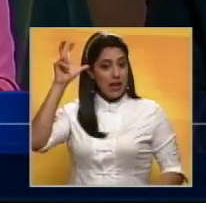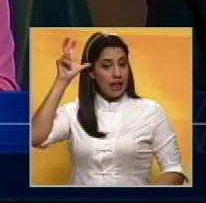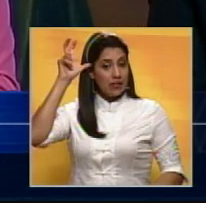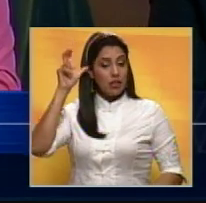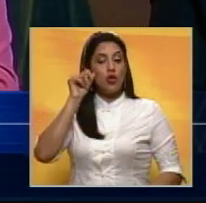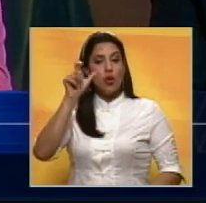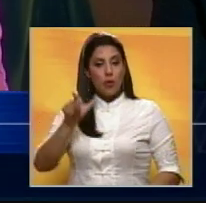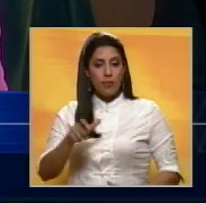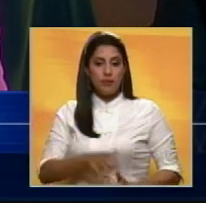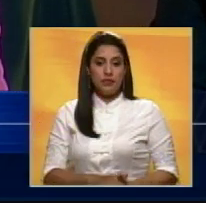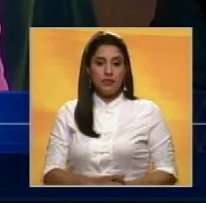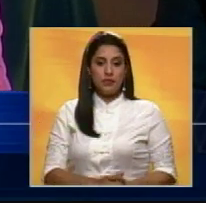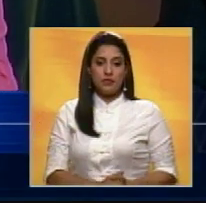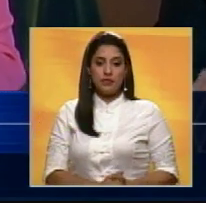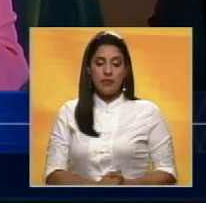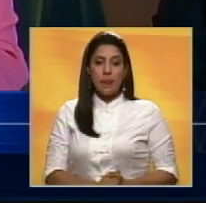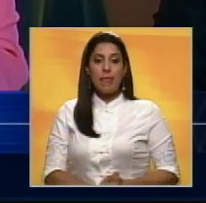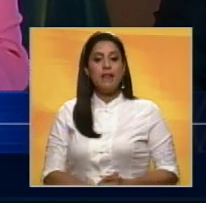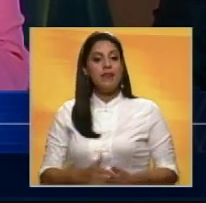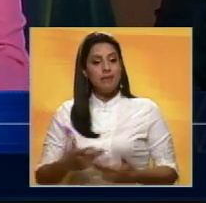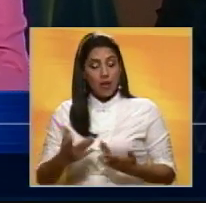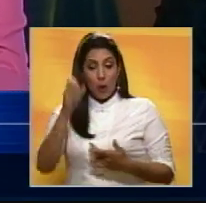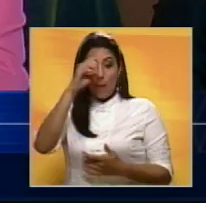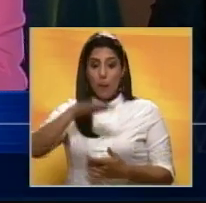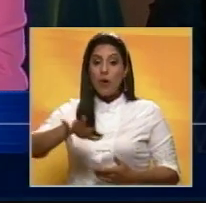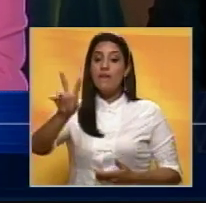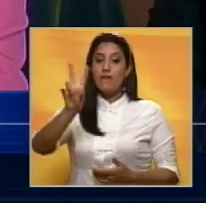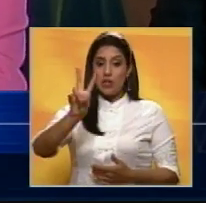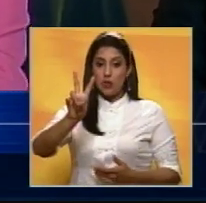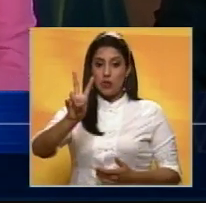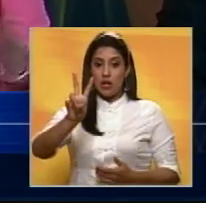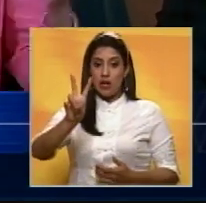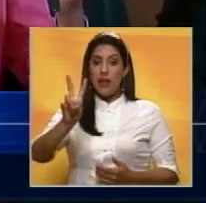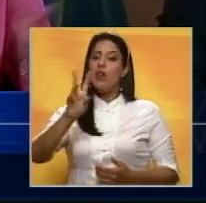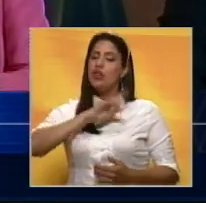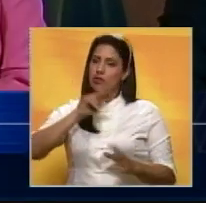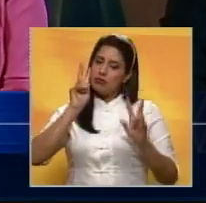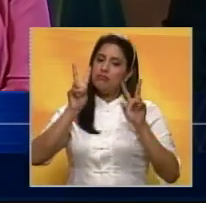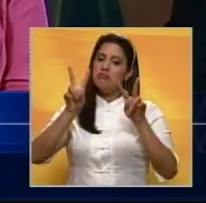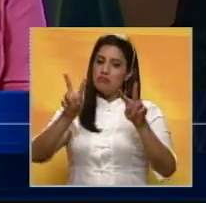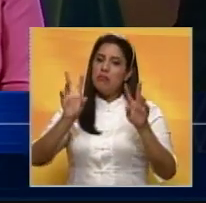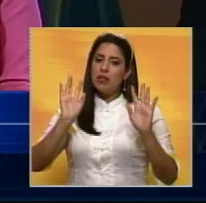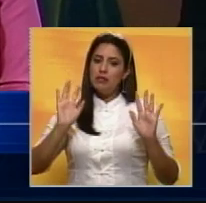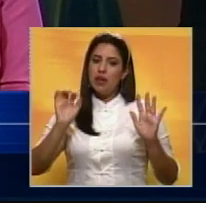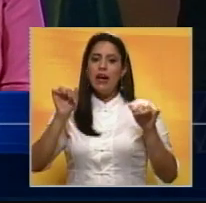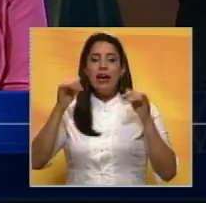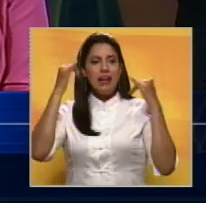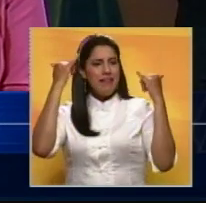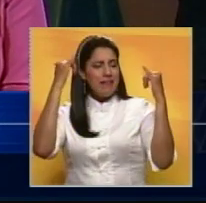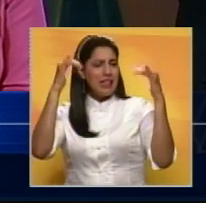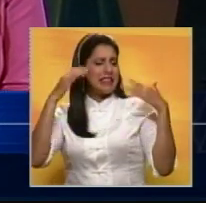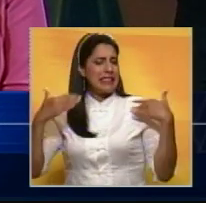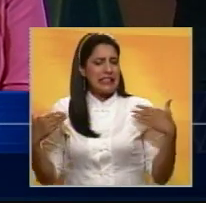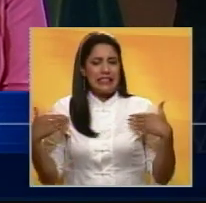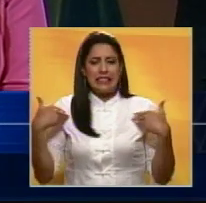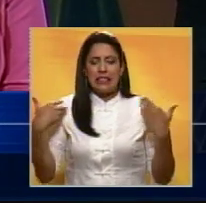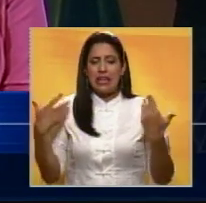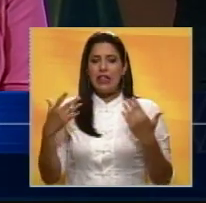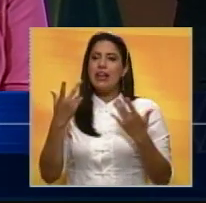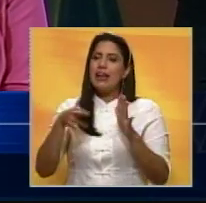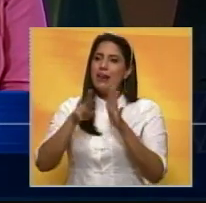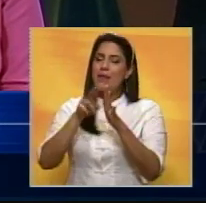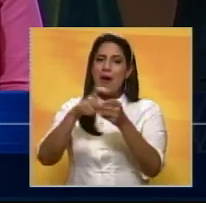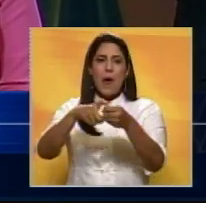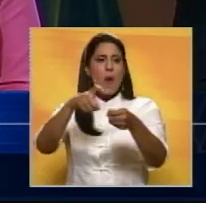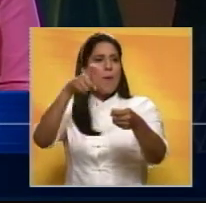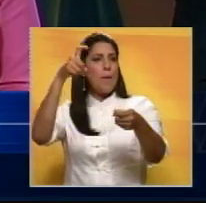Roy Chatterton Matos. El pueblo de Venezuela, lo estamos viendo, está celebrando el retiro